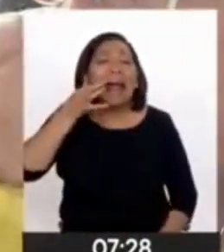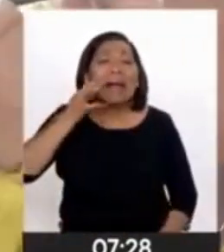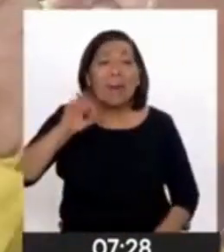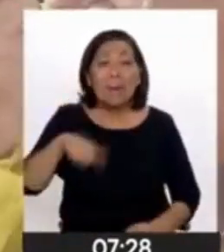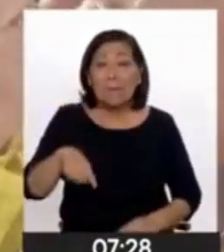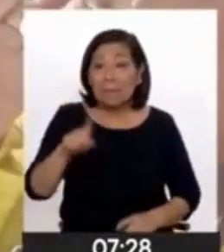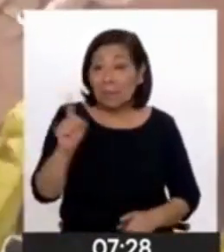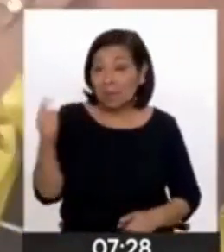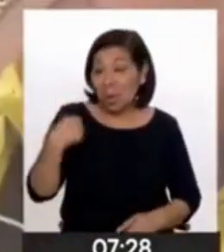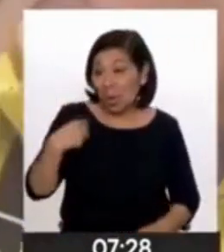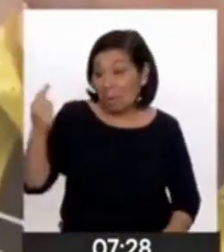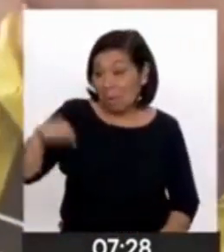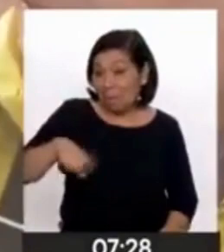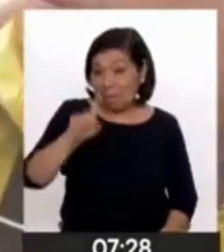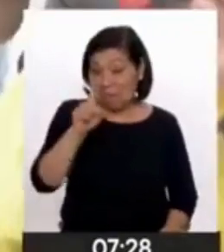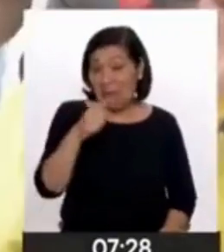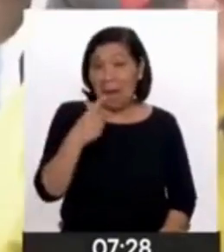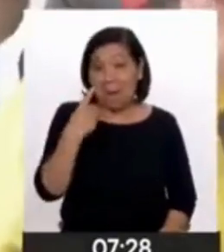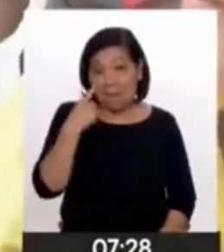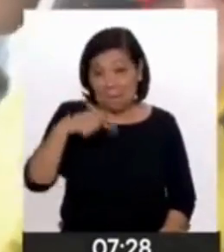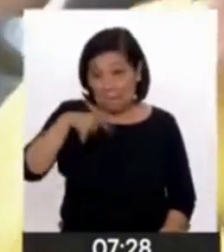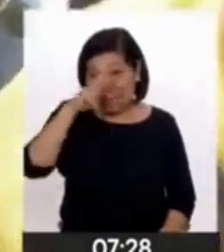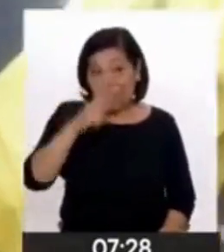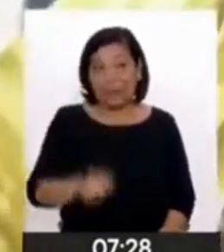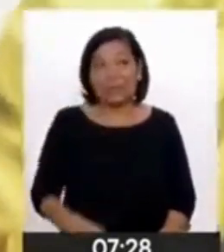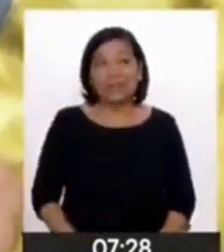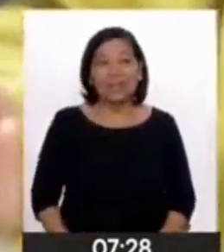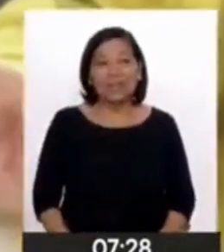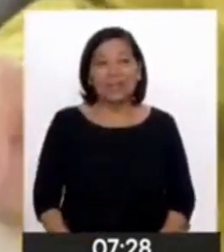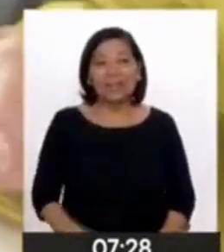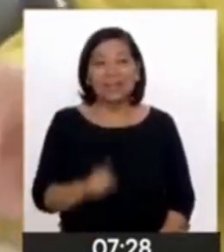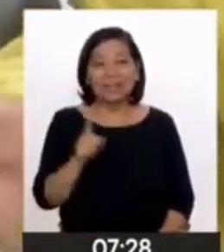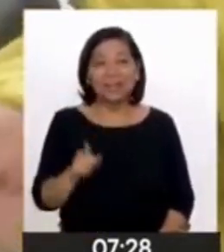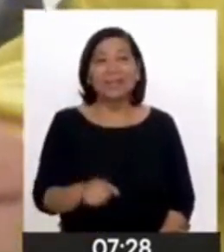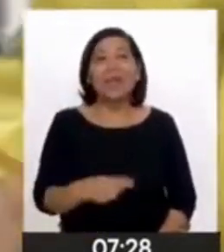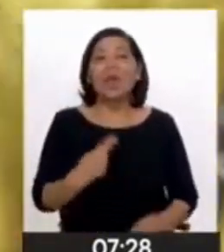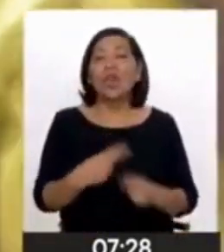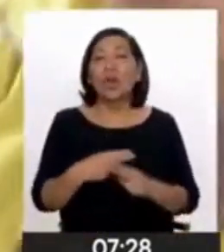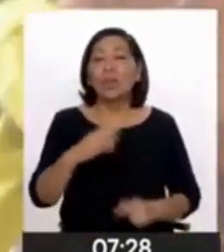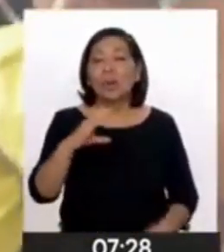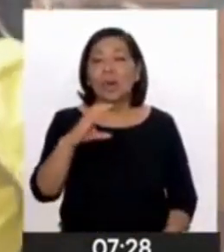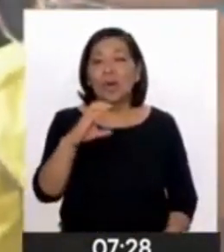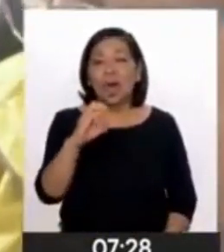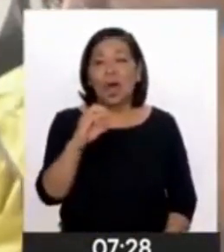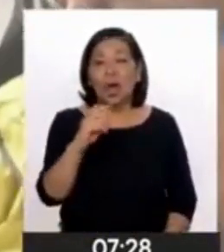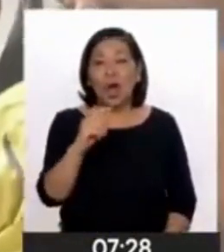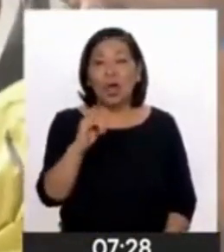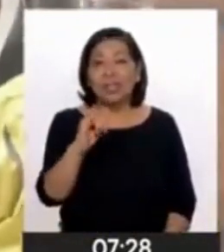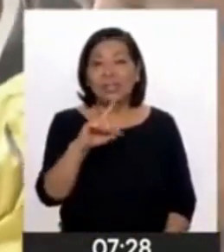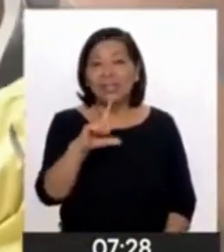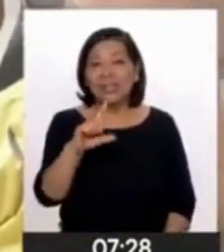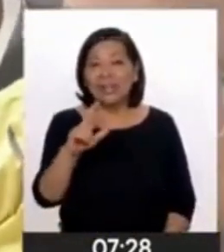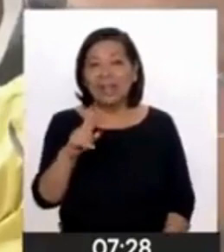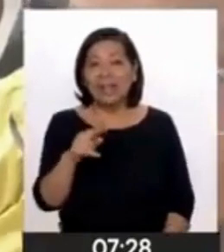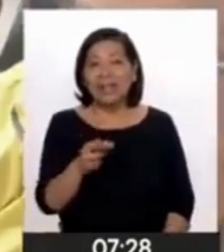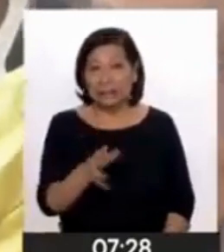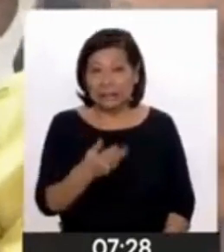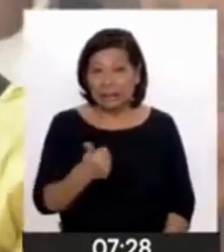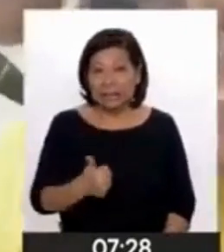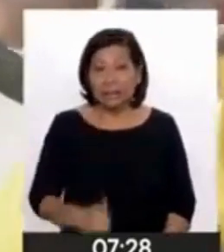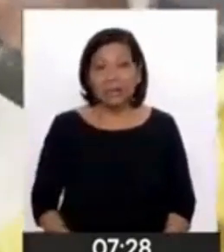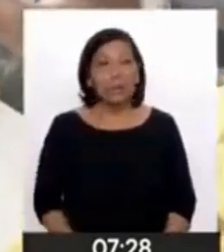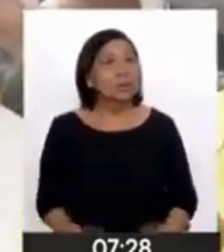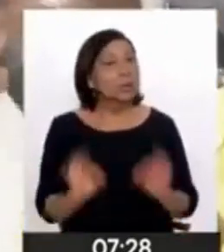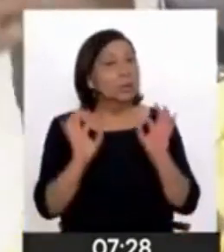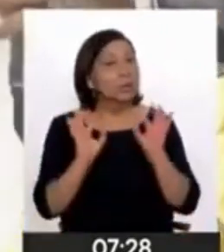Primera vez que vengo a Perú, así que muy lindo. ¿Qué plato está comiendo? Un costillar. costillar arequipeño. Costillar, sí. ¿Qué tal le parece?